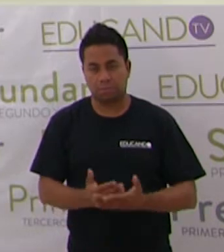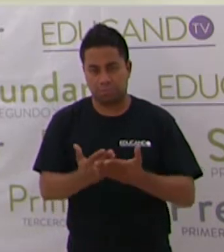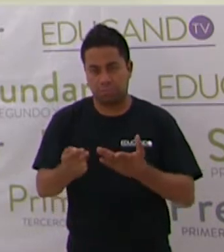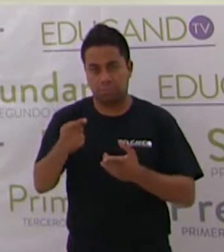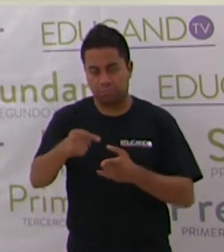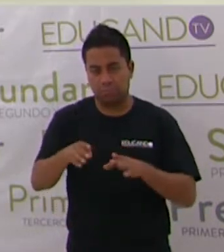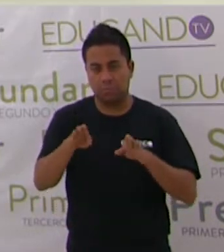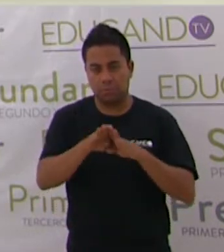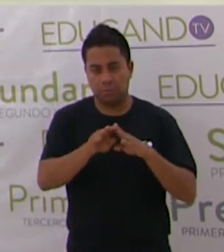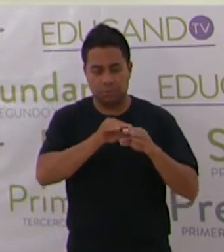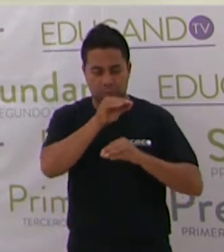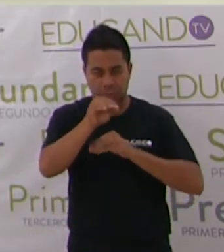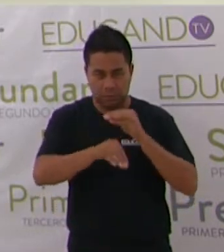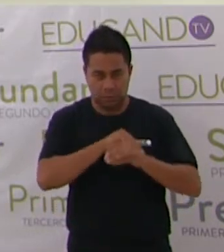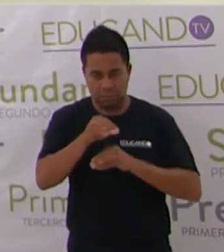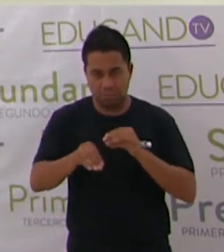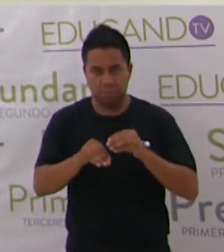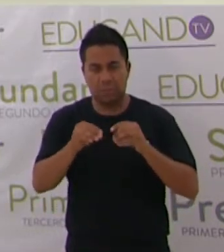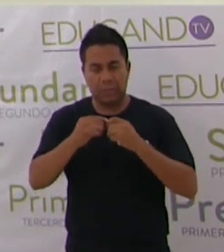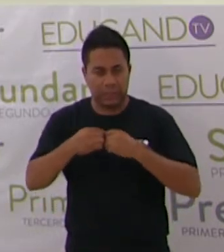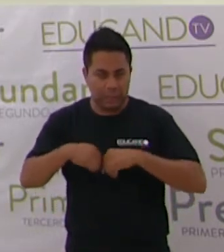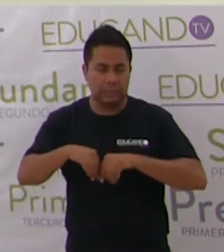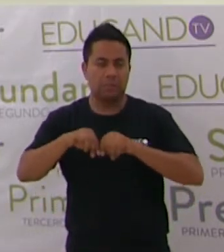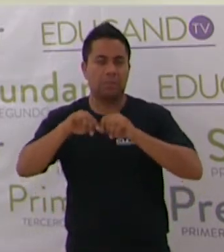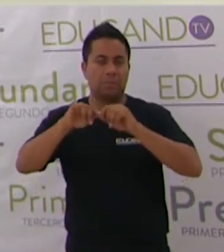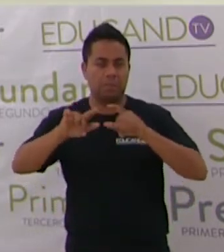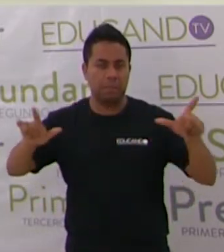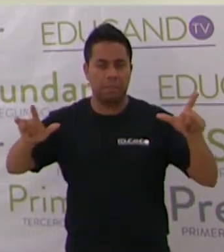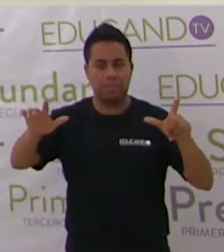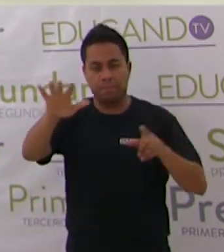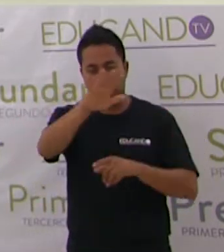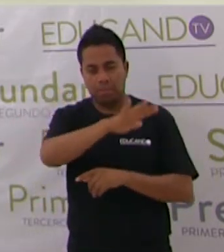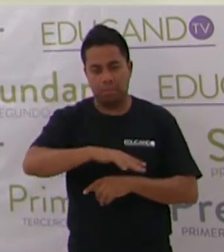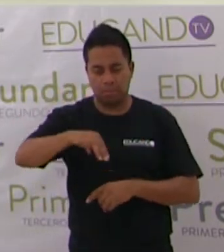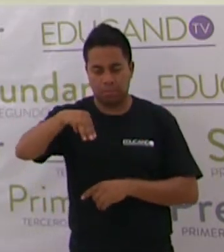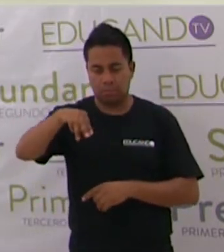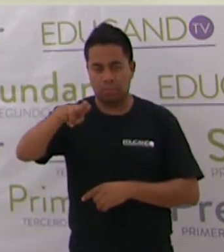espacio muestral. El espacio muestral,